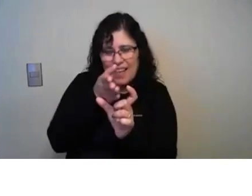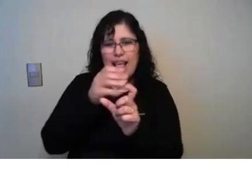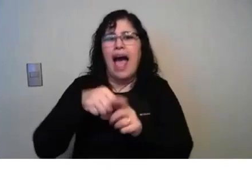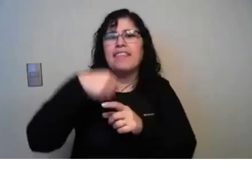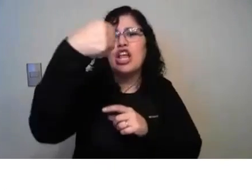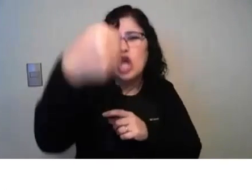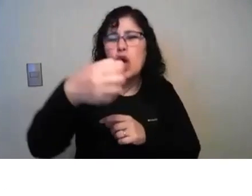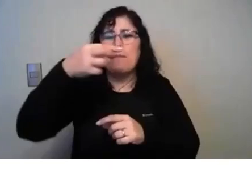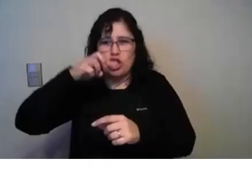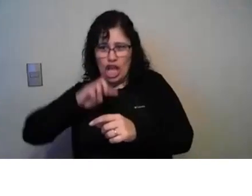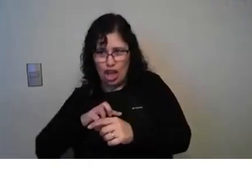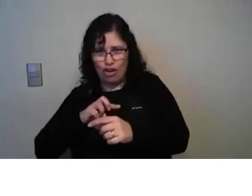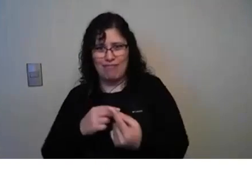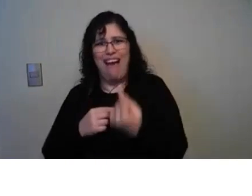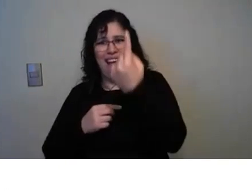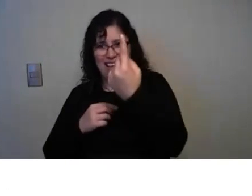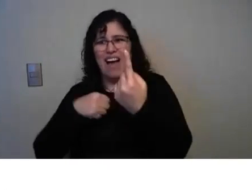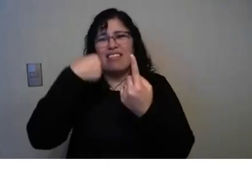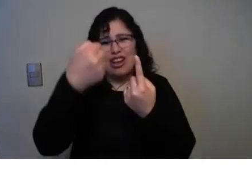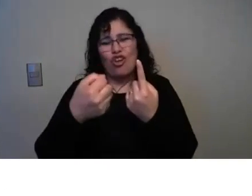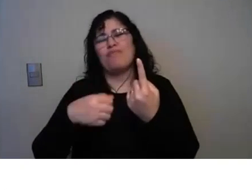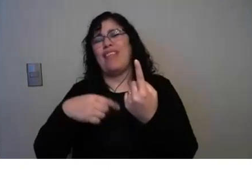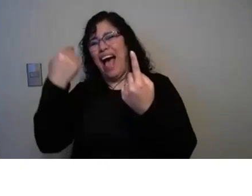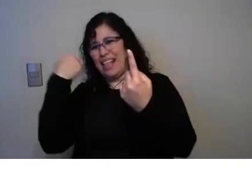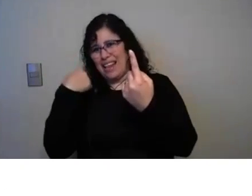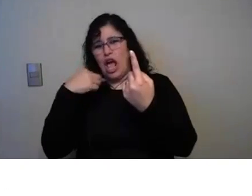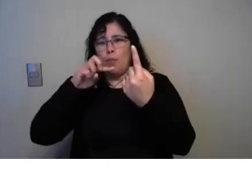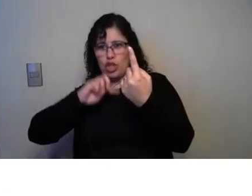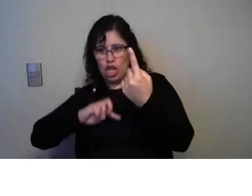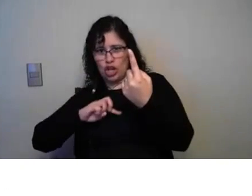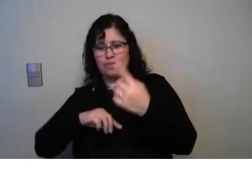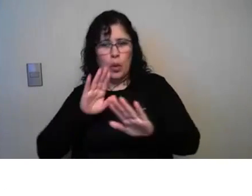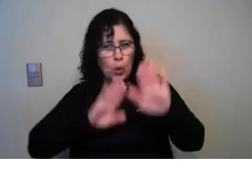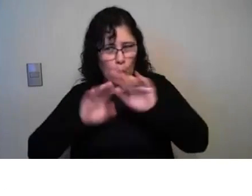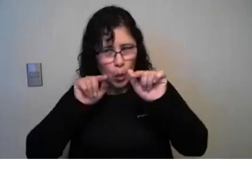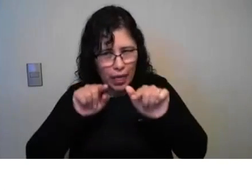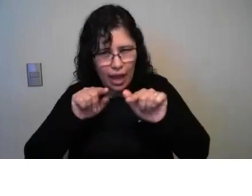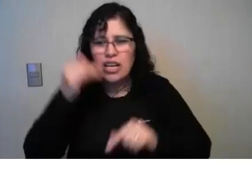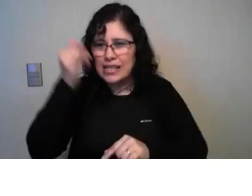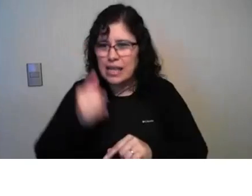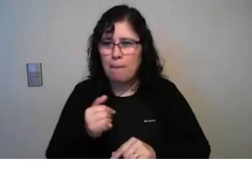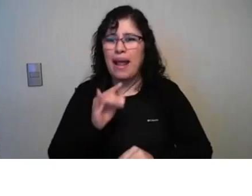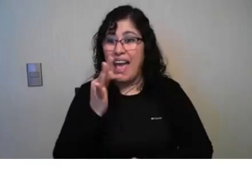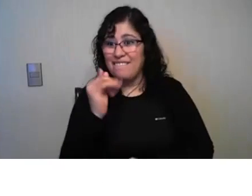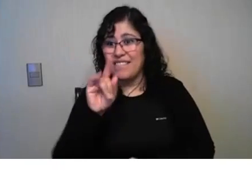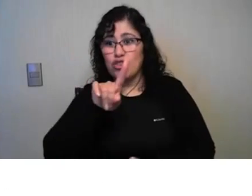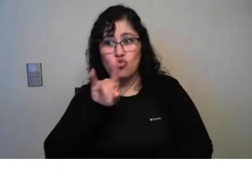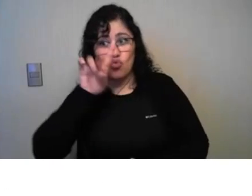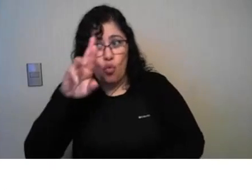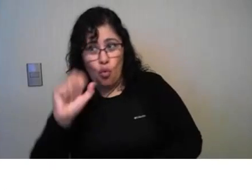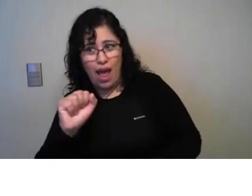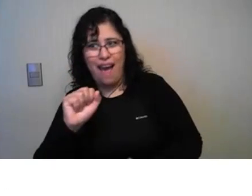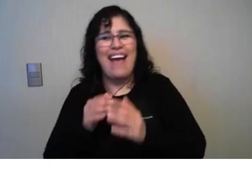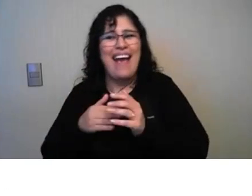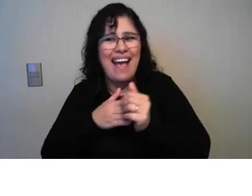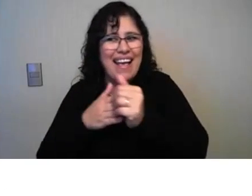y esto es posterior. Ojo, ojo con eso. Ya, tengan cuidado con eso. Siempre ubiquen la fisura mediana anterior, y esto todo es